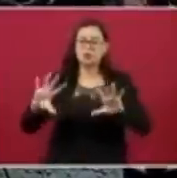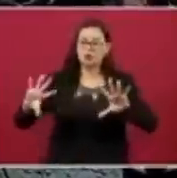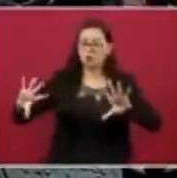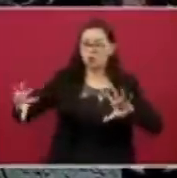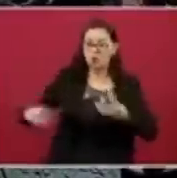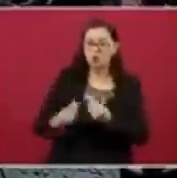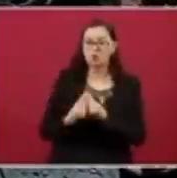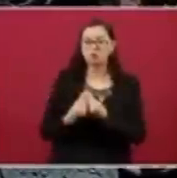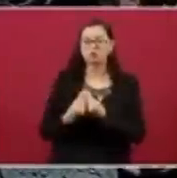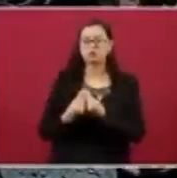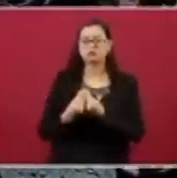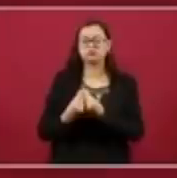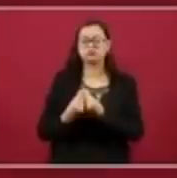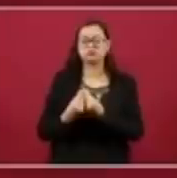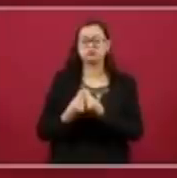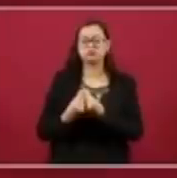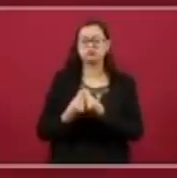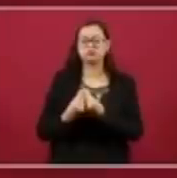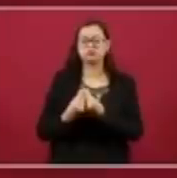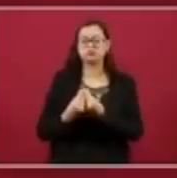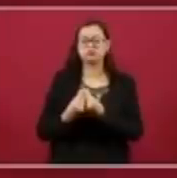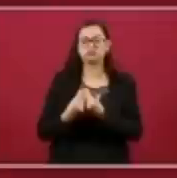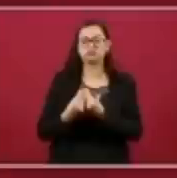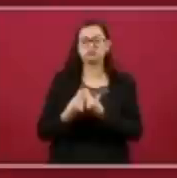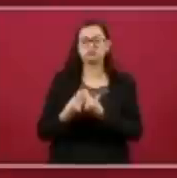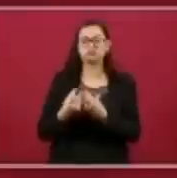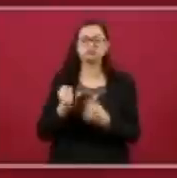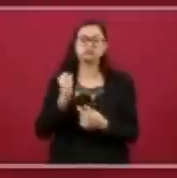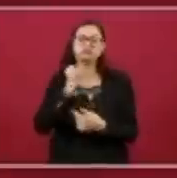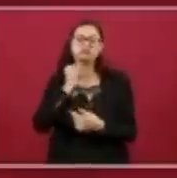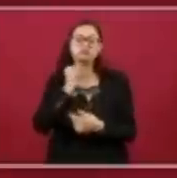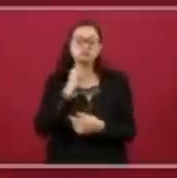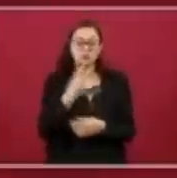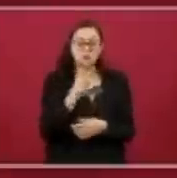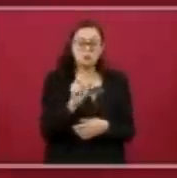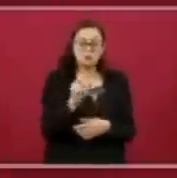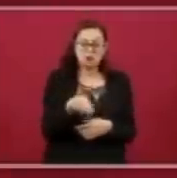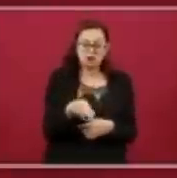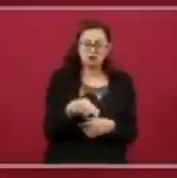están actuando los senadores del PAN